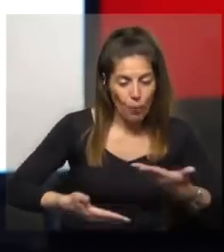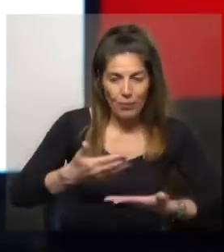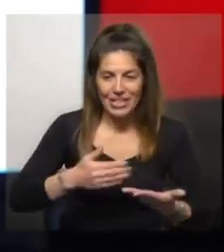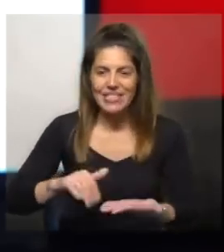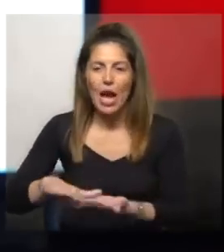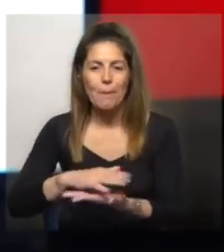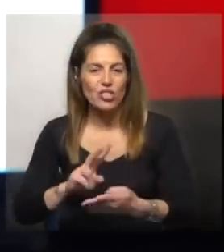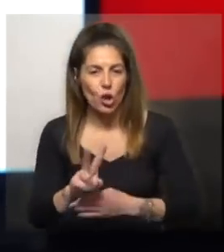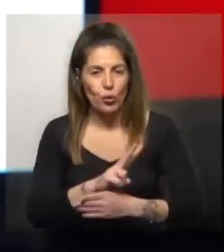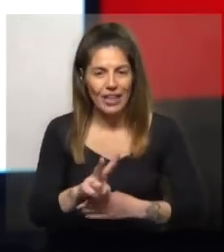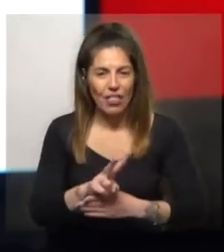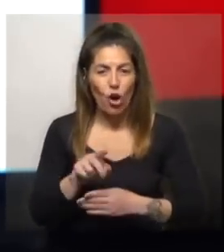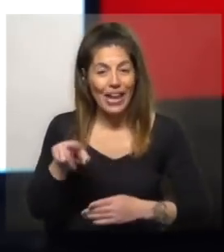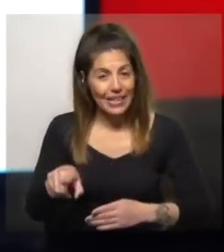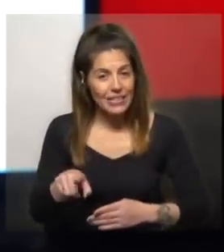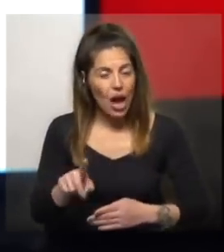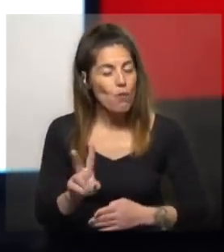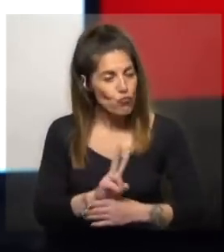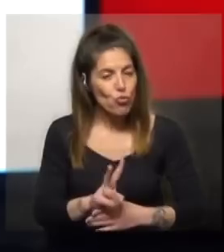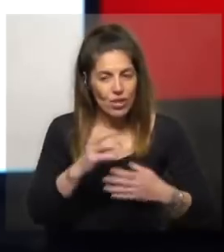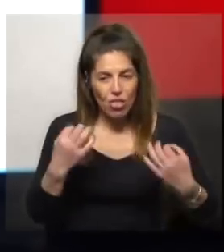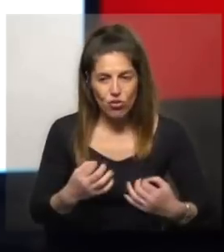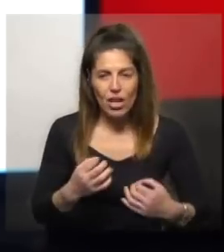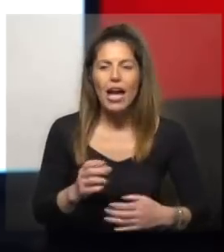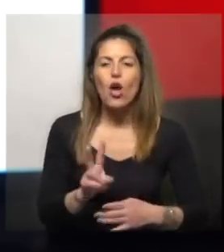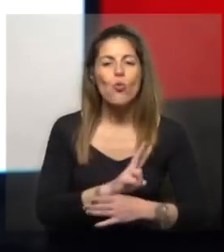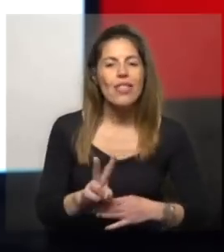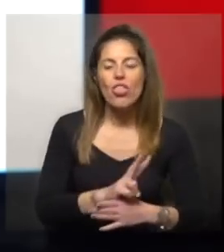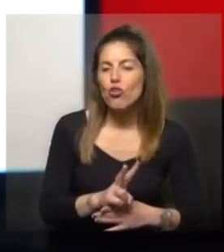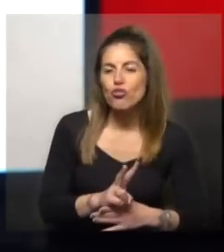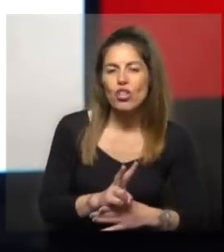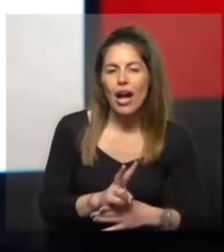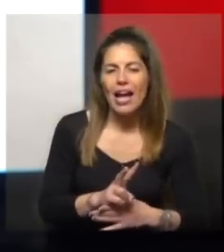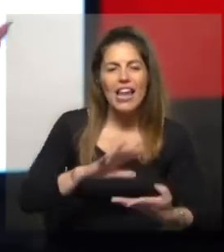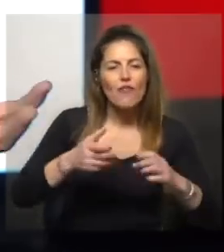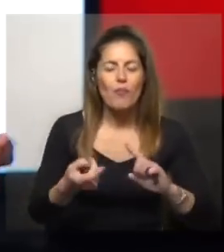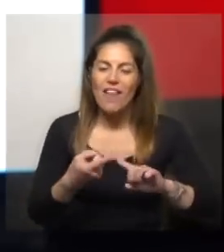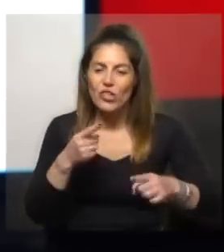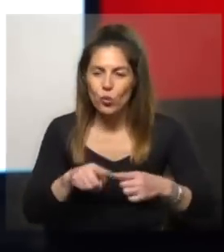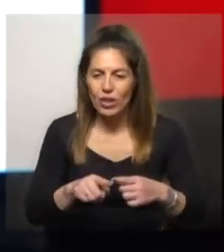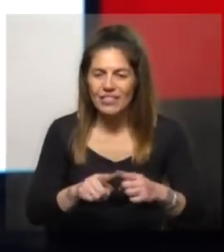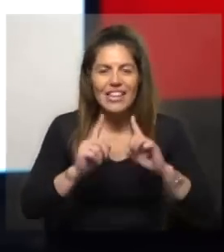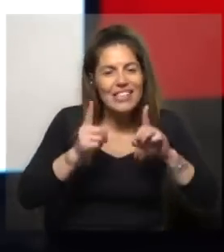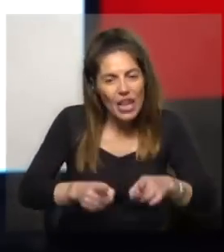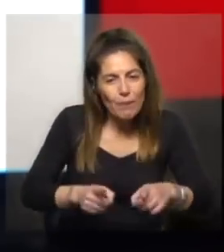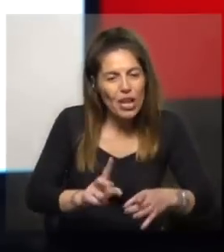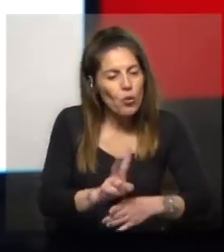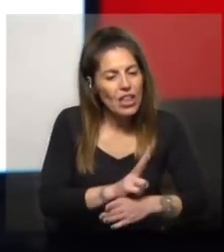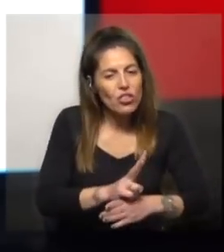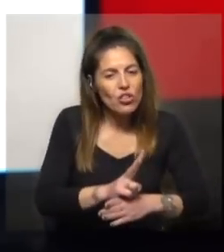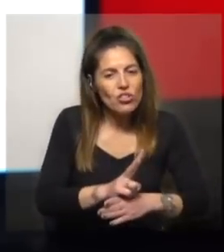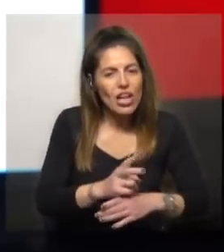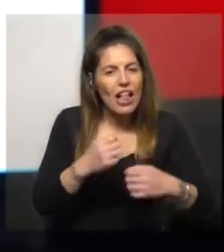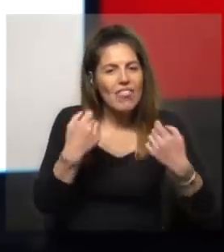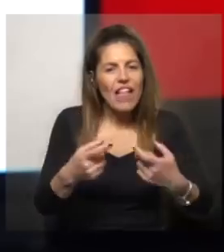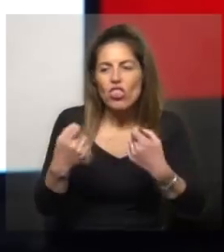Cuidado era muy cuidadosa no y era cuidadosa en en la manera de vincularse y también era cuidadosa repartiéndole